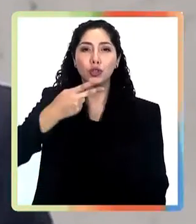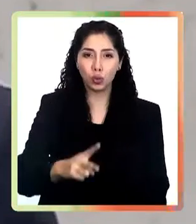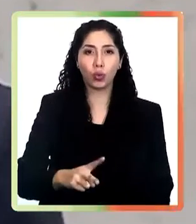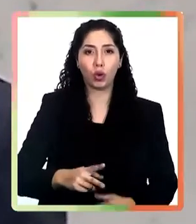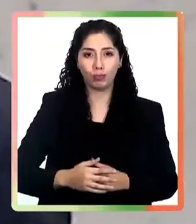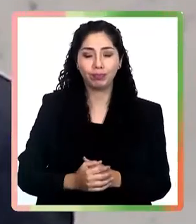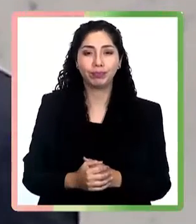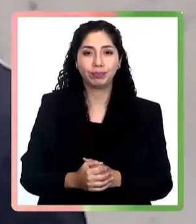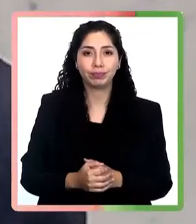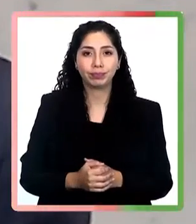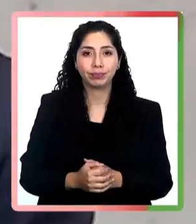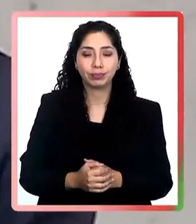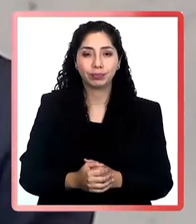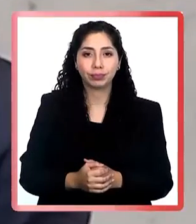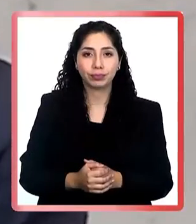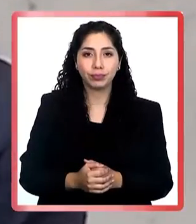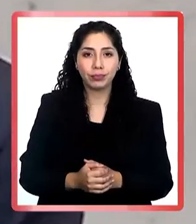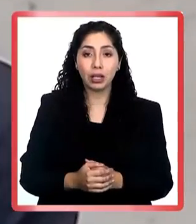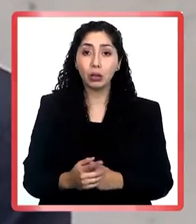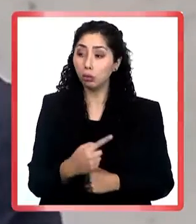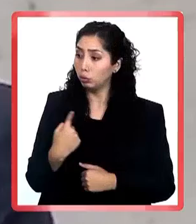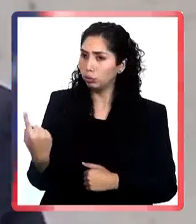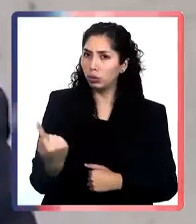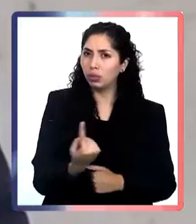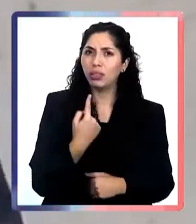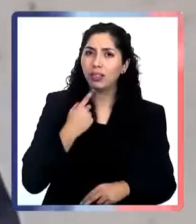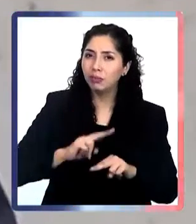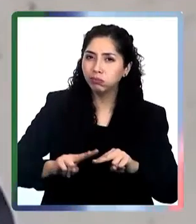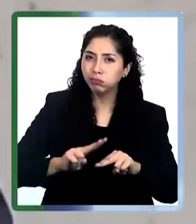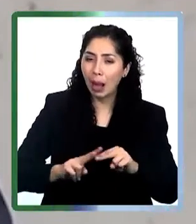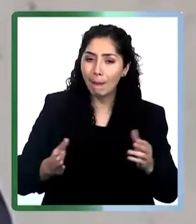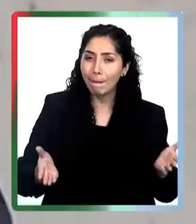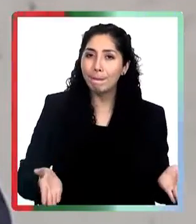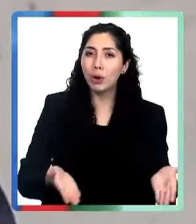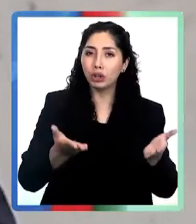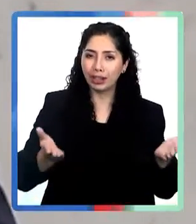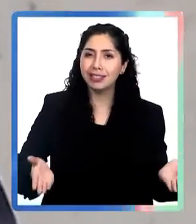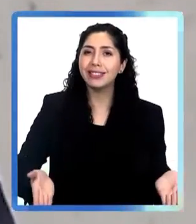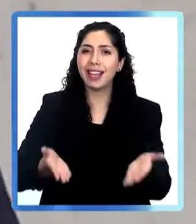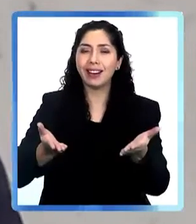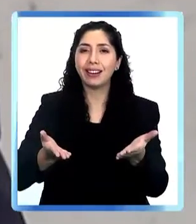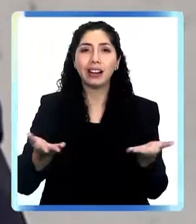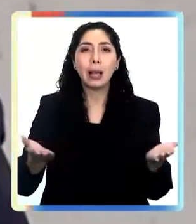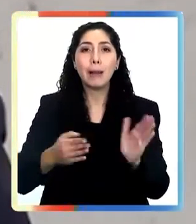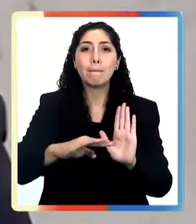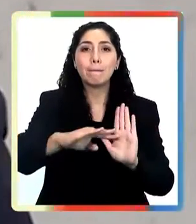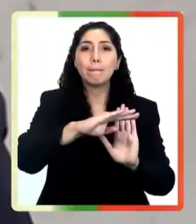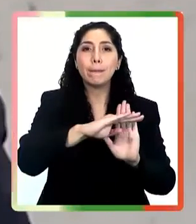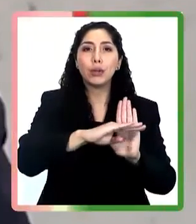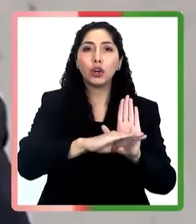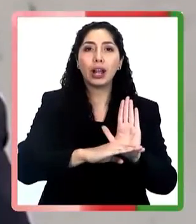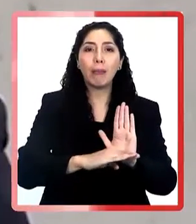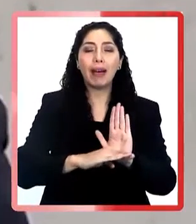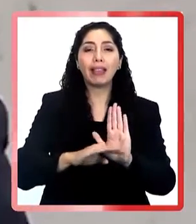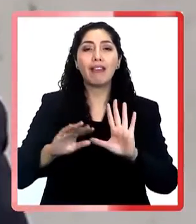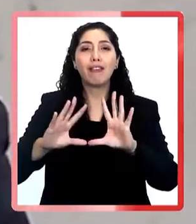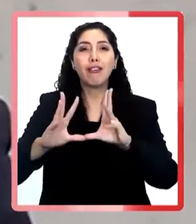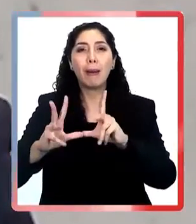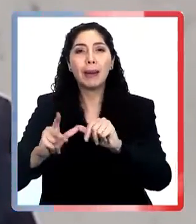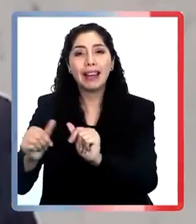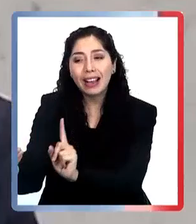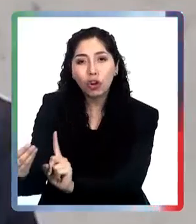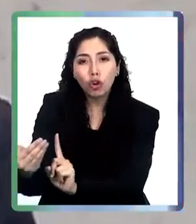y entre muchas acciones en esta materia vamos a potenciar entre otras cosas el programa de captación de familias de acogida